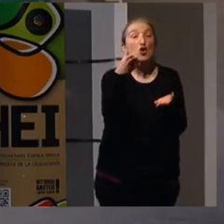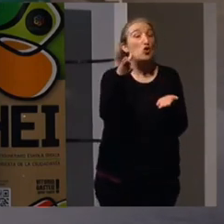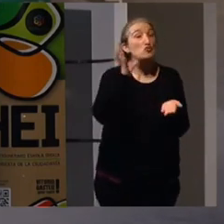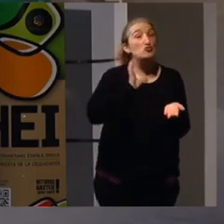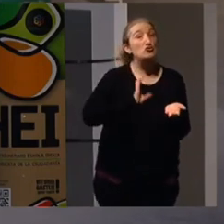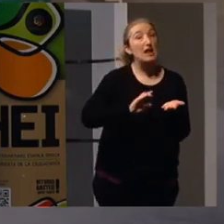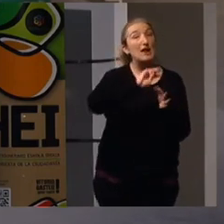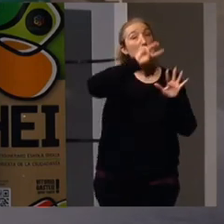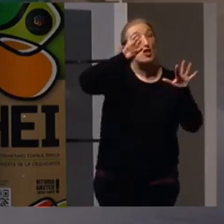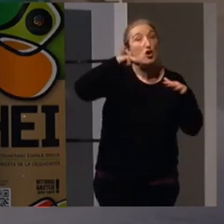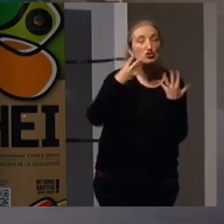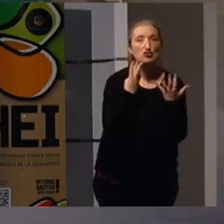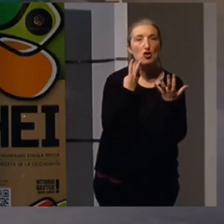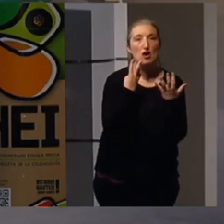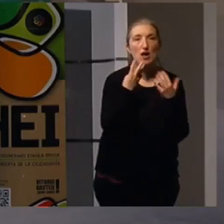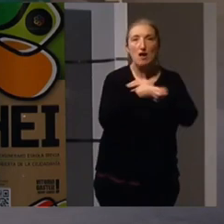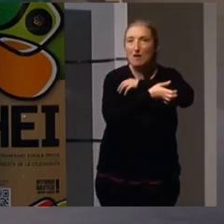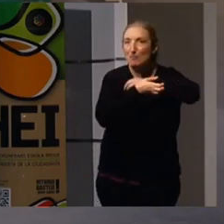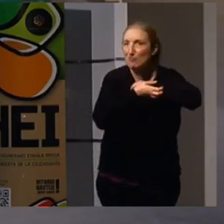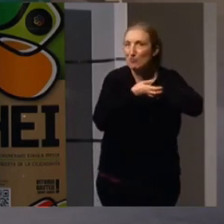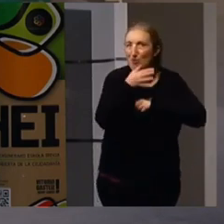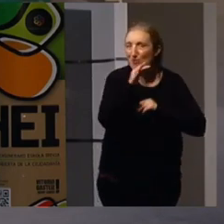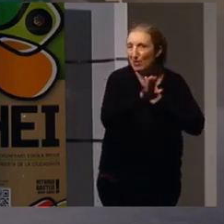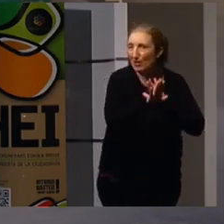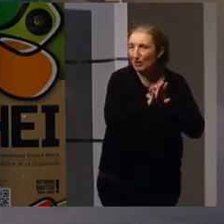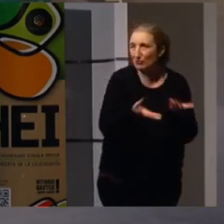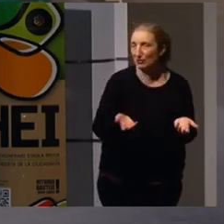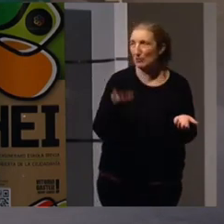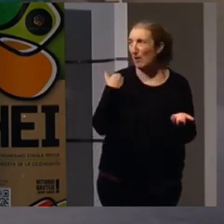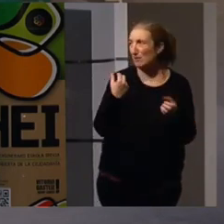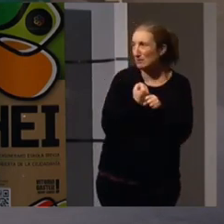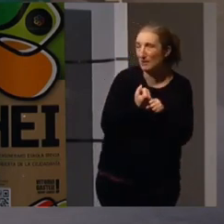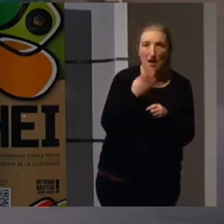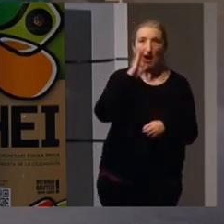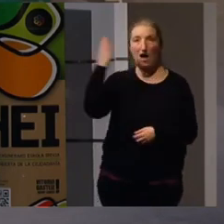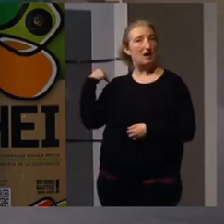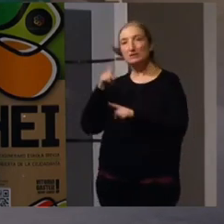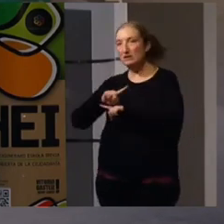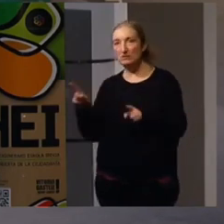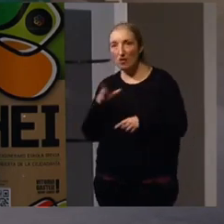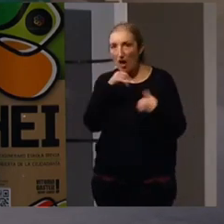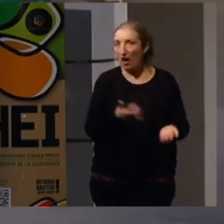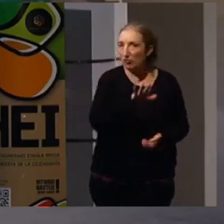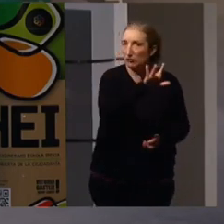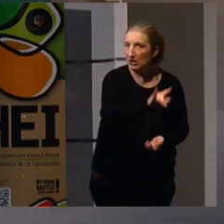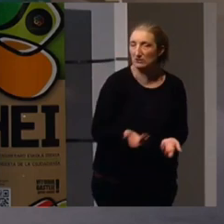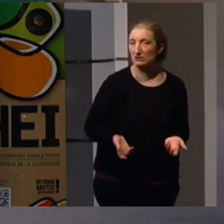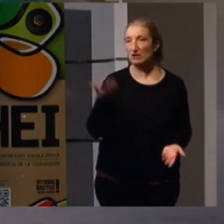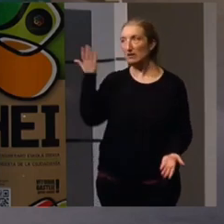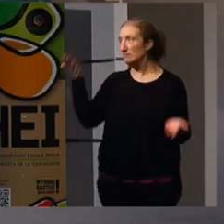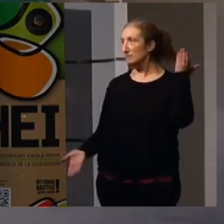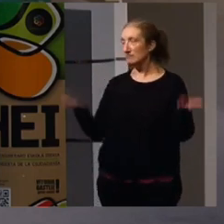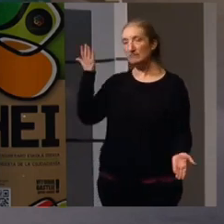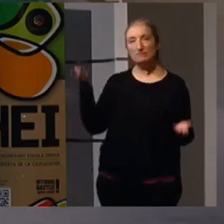salario de jornada completa están por debajo del umbral de la pobreza. Y eso no pasaba en aquel momento, ¿vale? Entonces, son